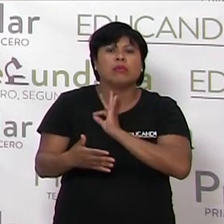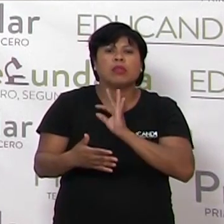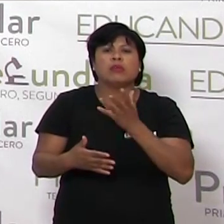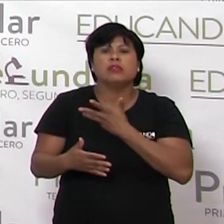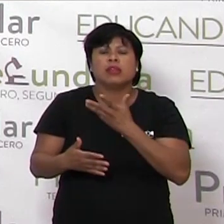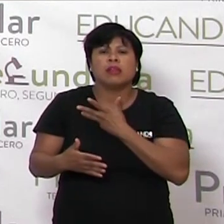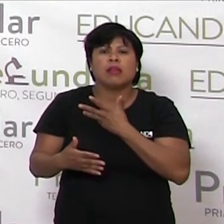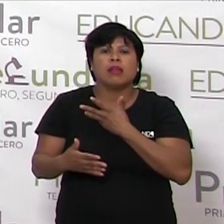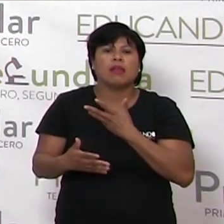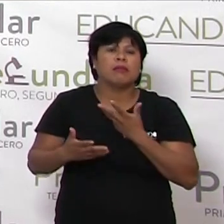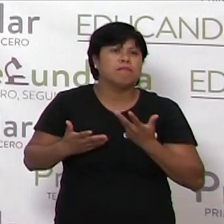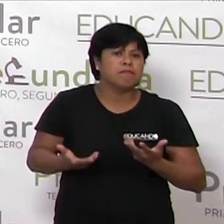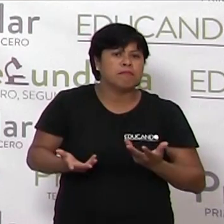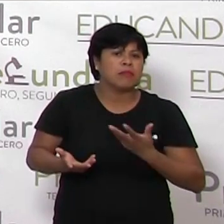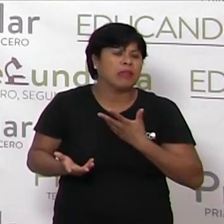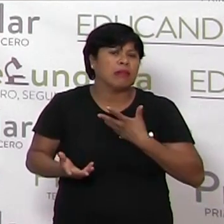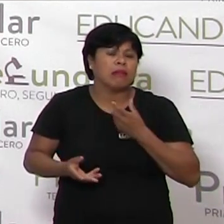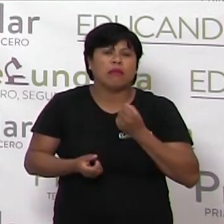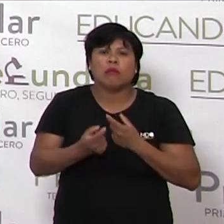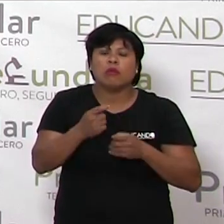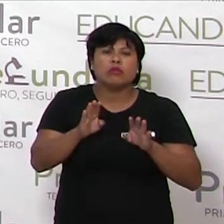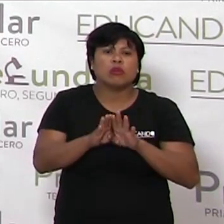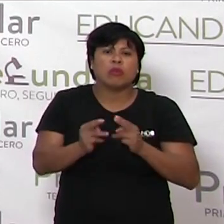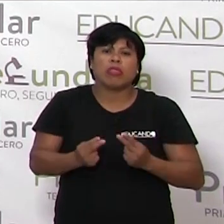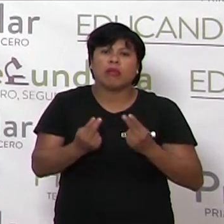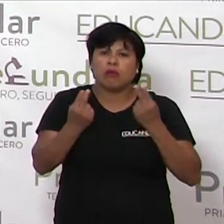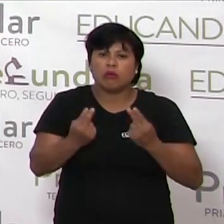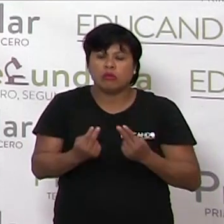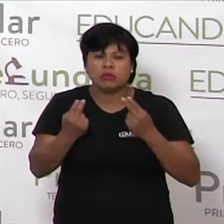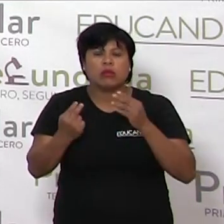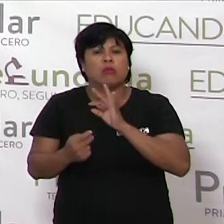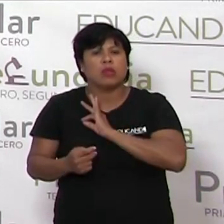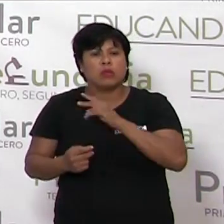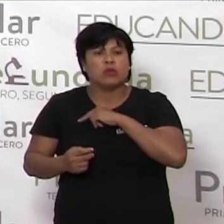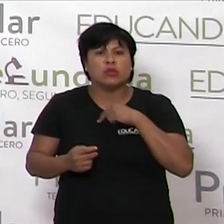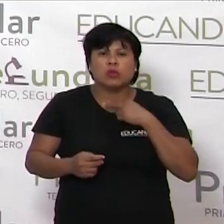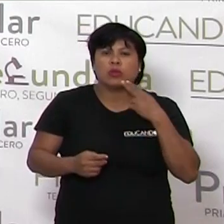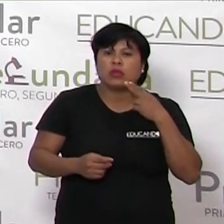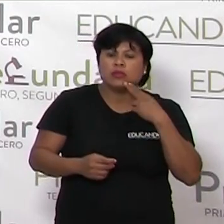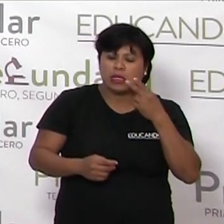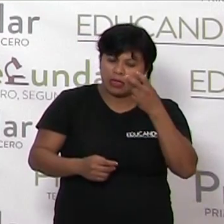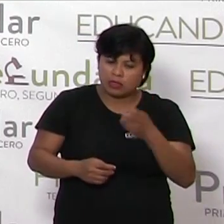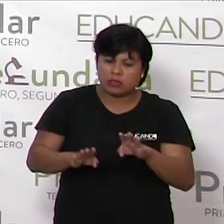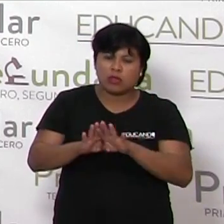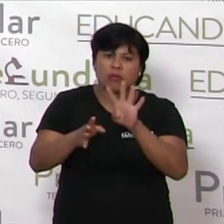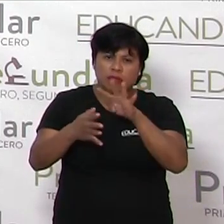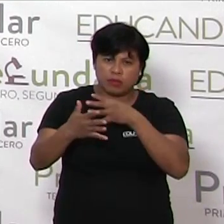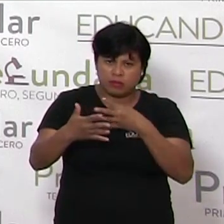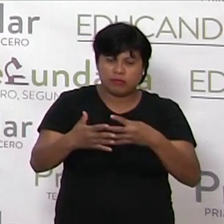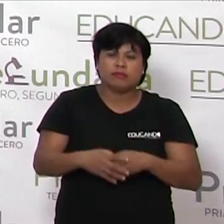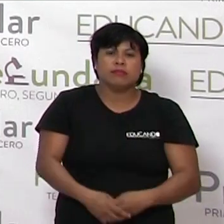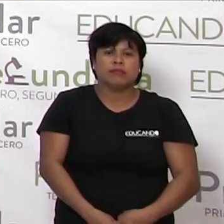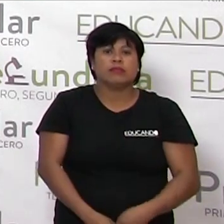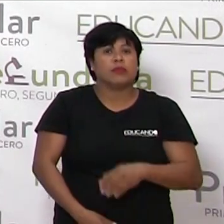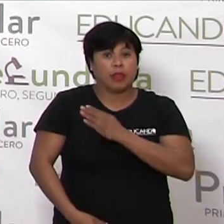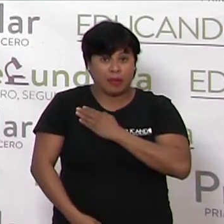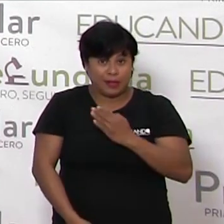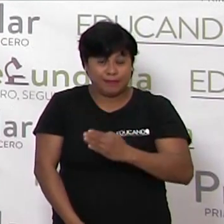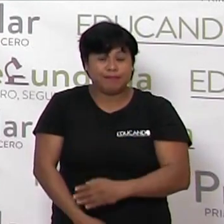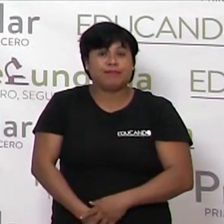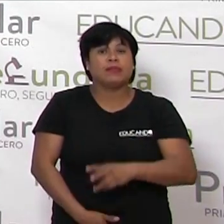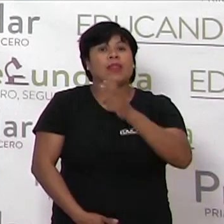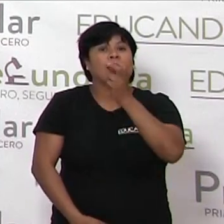lo mejor podamos llegar a tener algún negocio en el cual podamos estar utilizando estas tablas de variación